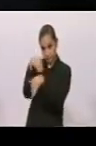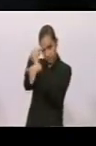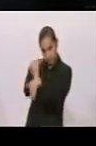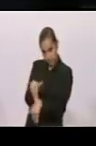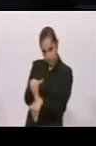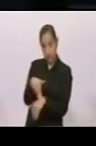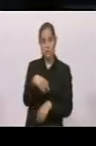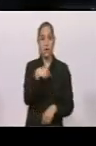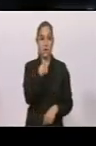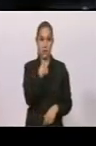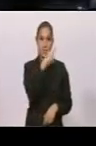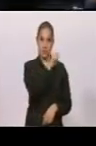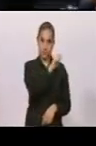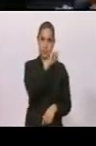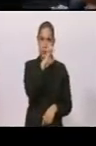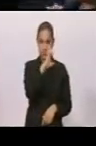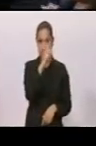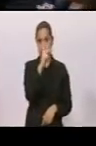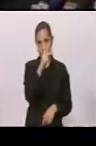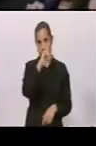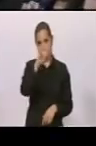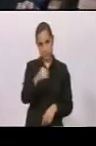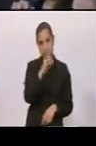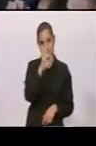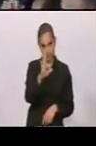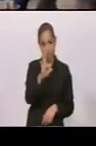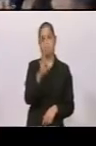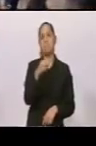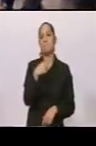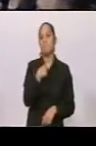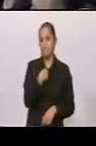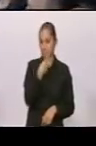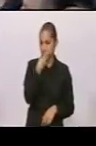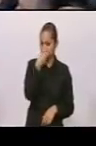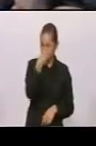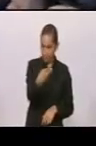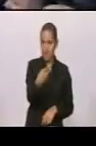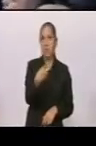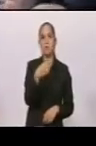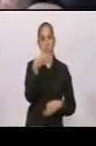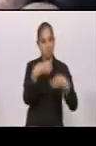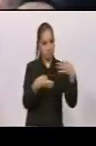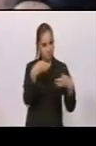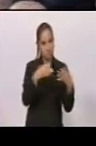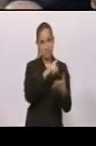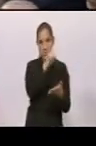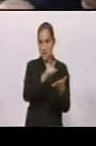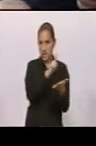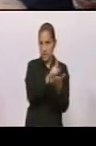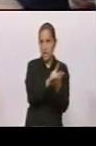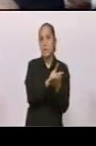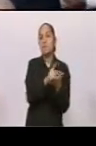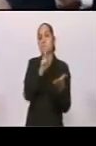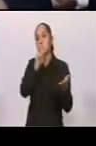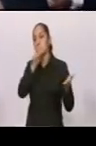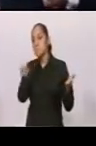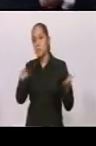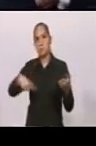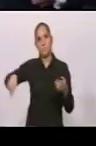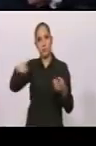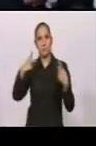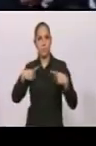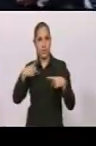del Poder Judicial de la Federación refrenda jurídicamente la decisión ciudadana.